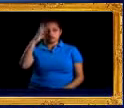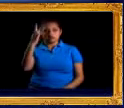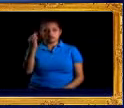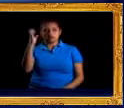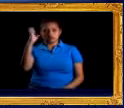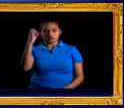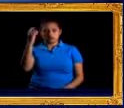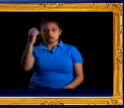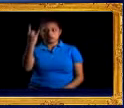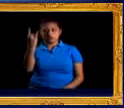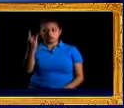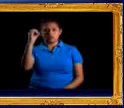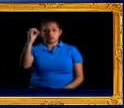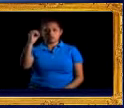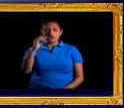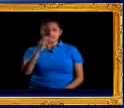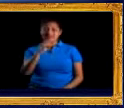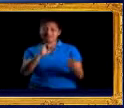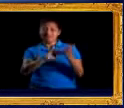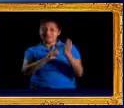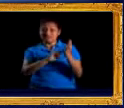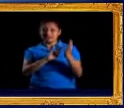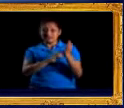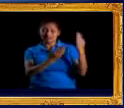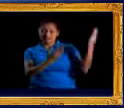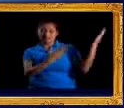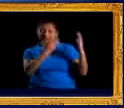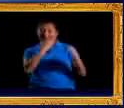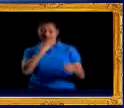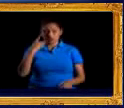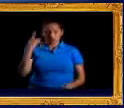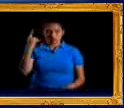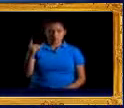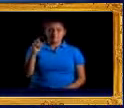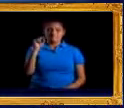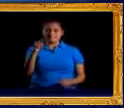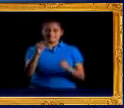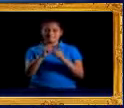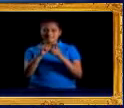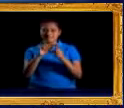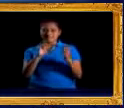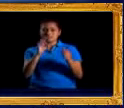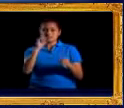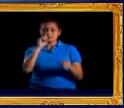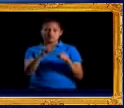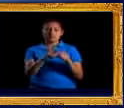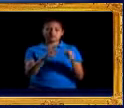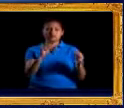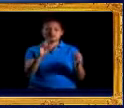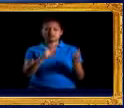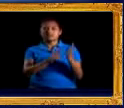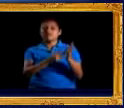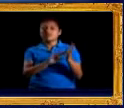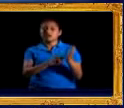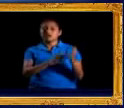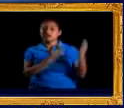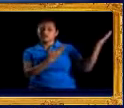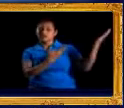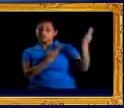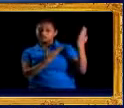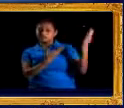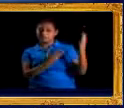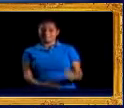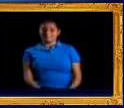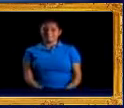a hacerle culto al Señor? ¿Cuántos vinieron a servirle? Porque esta palabra también quiere decir servicio. Mire la palabra,